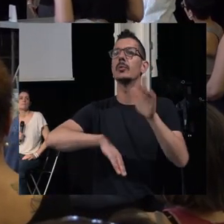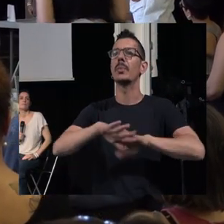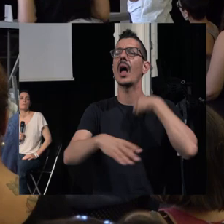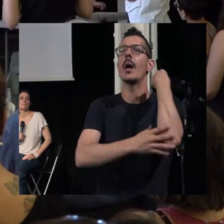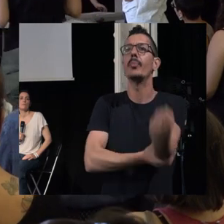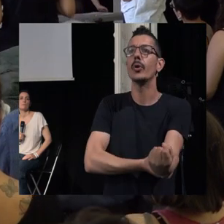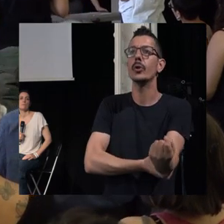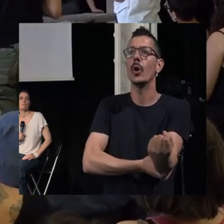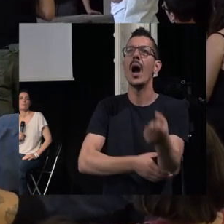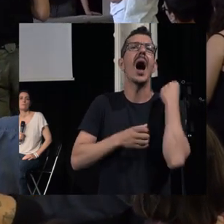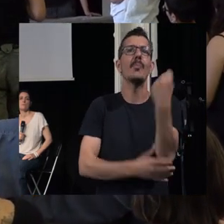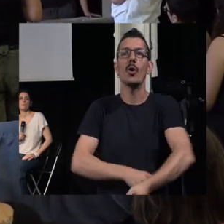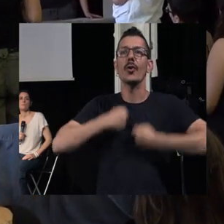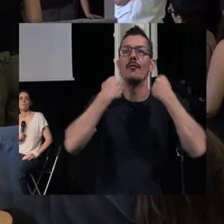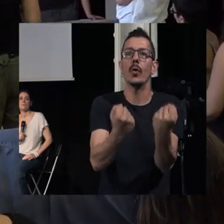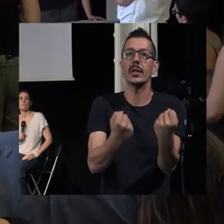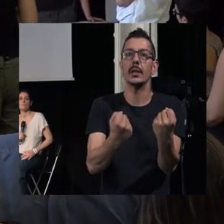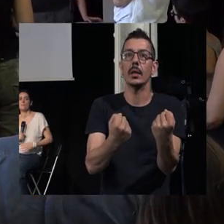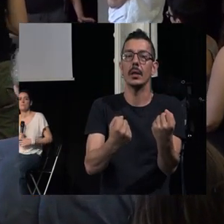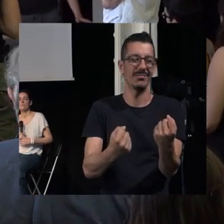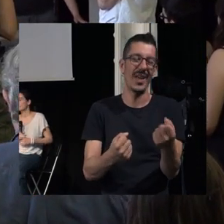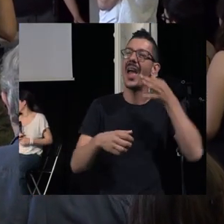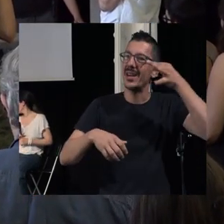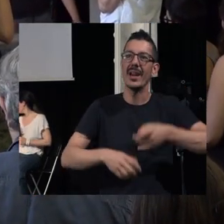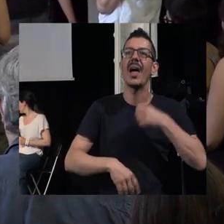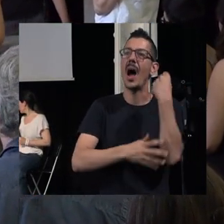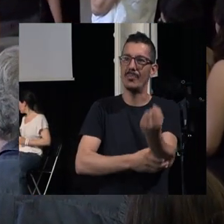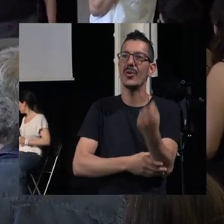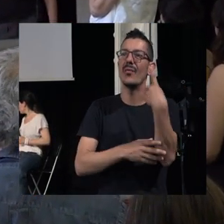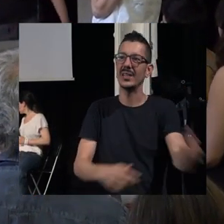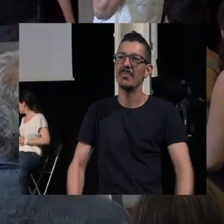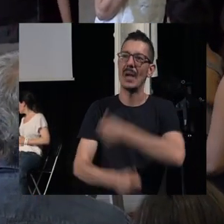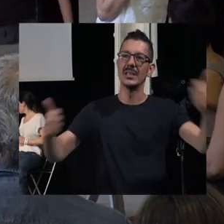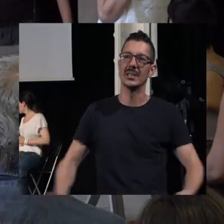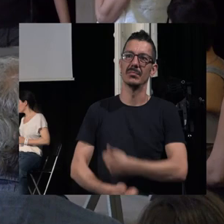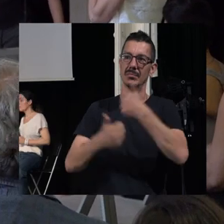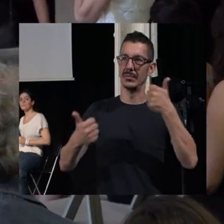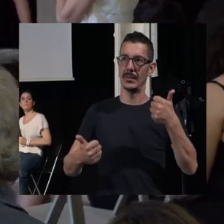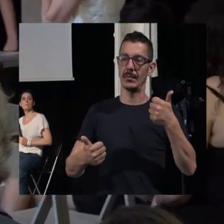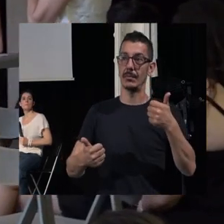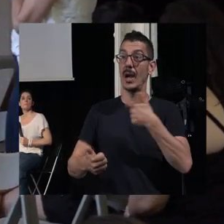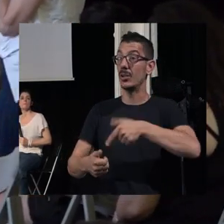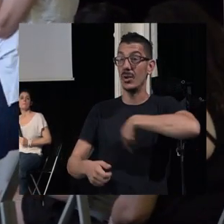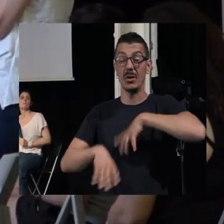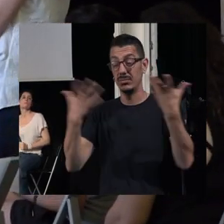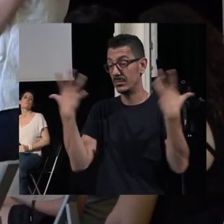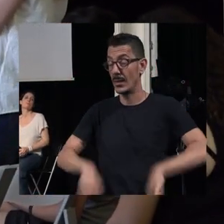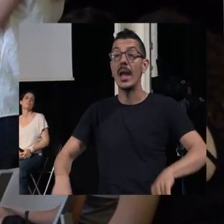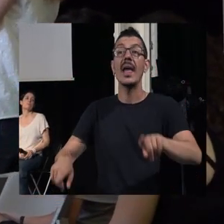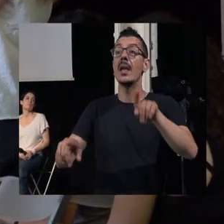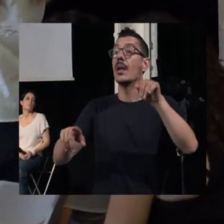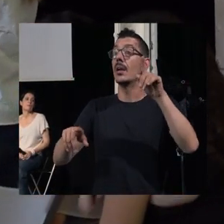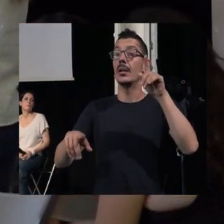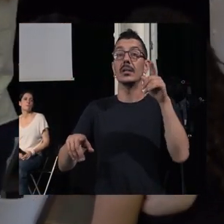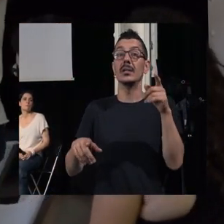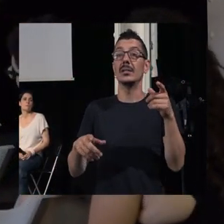merecían muchísimo más apoyo del que tuvieron. Creo sinceramente, yo me siento muy desilusionada, muy